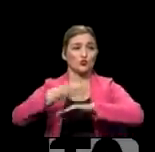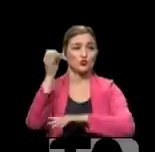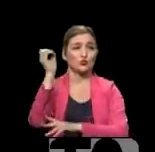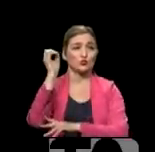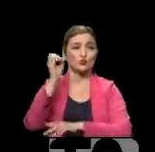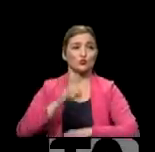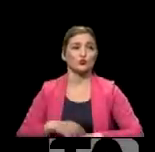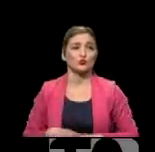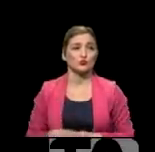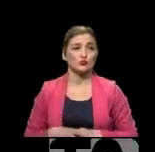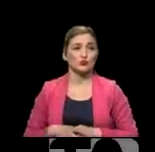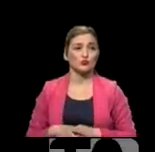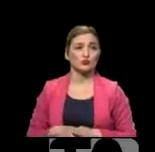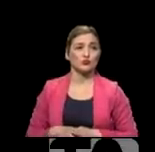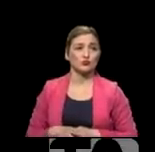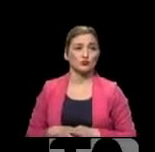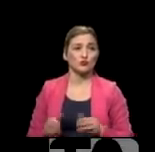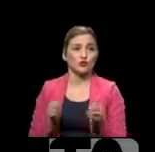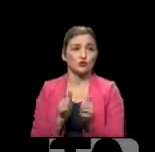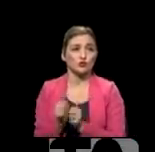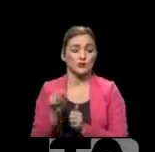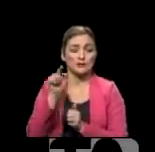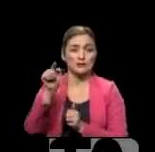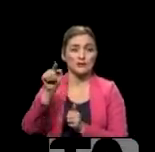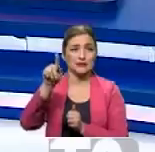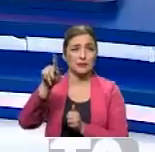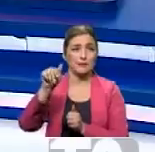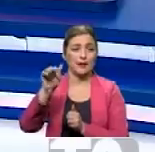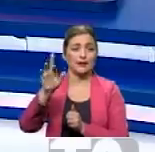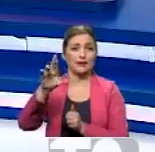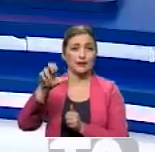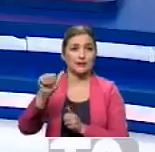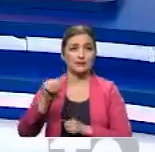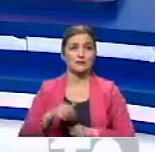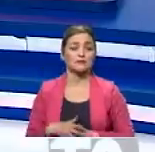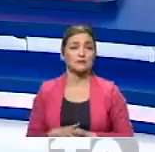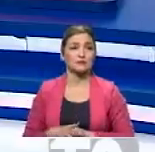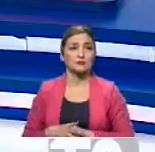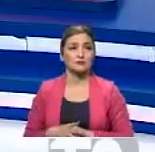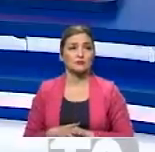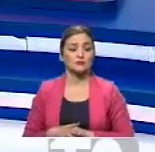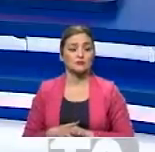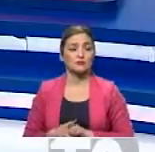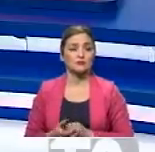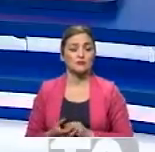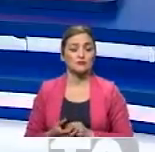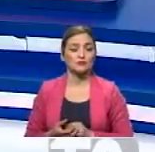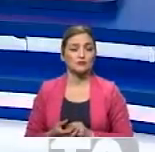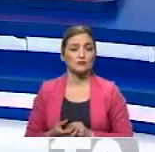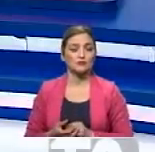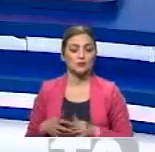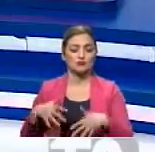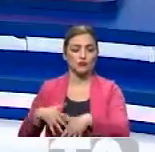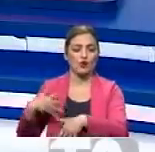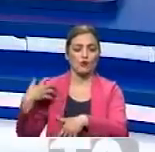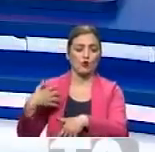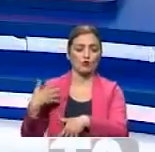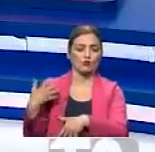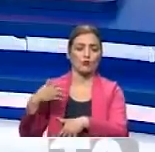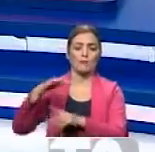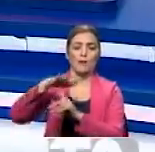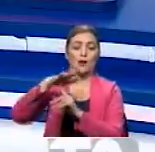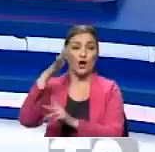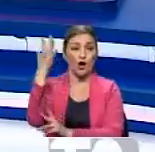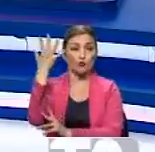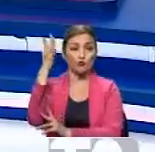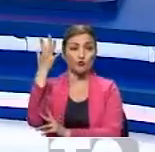que prácticamente también cruza hacia la patria, ¿no? Que va de largo hacia la patria, que es donde están prácticamente también los manifestantes que están en el parque